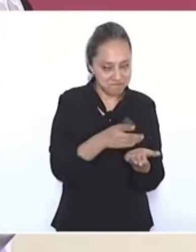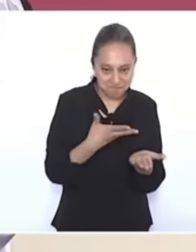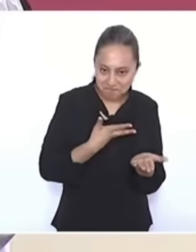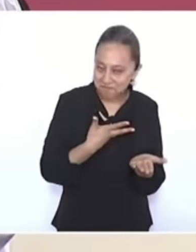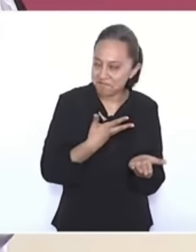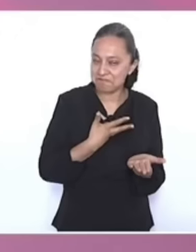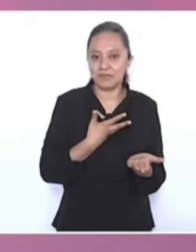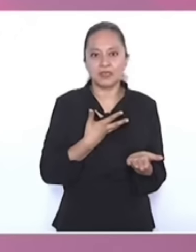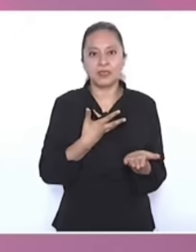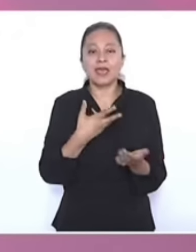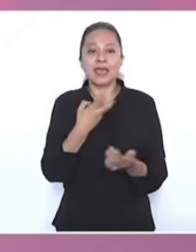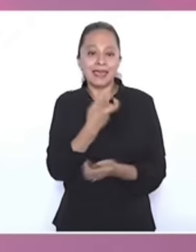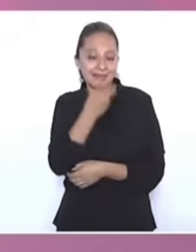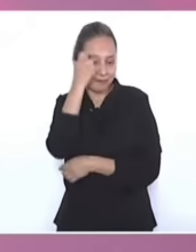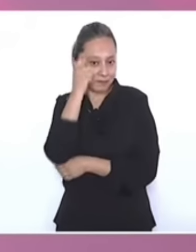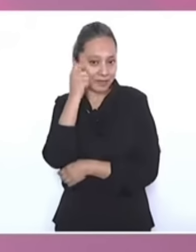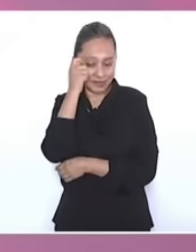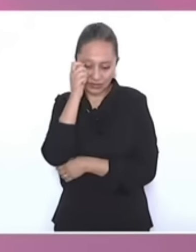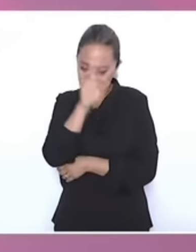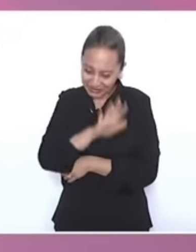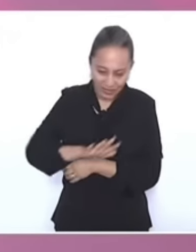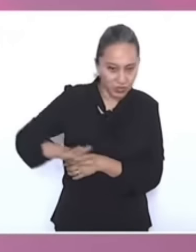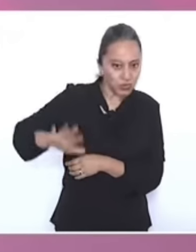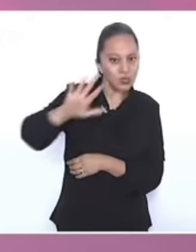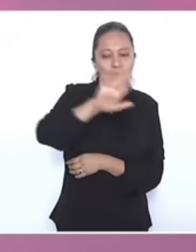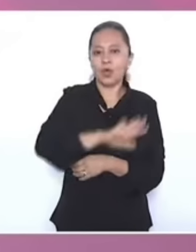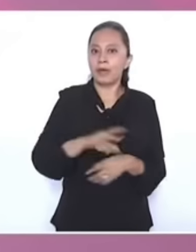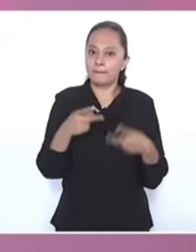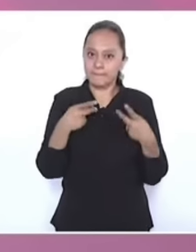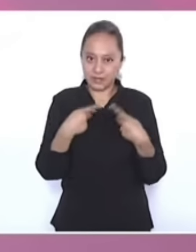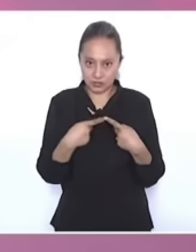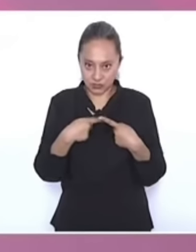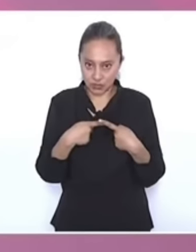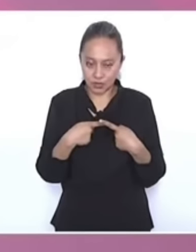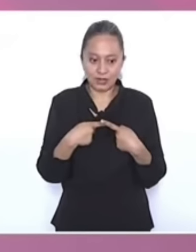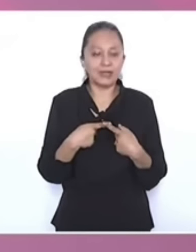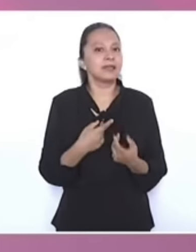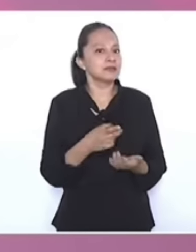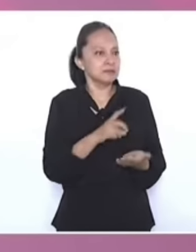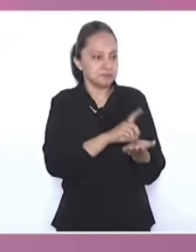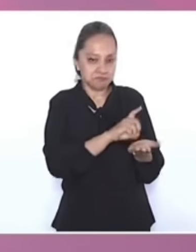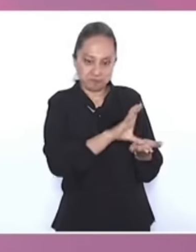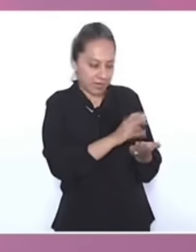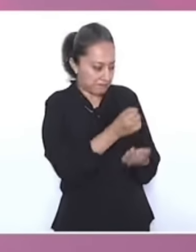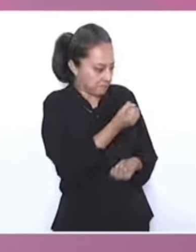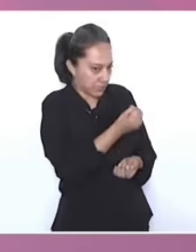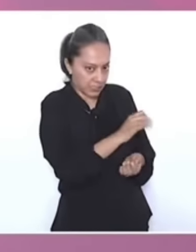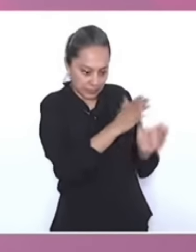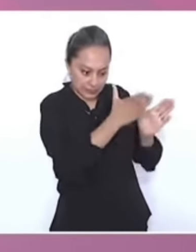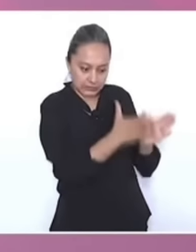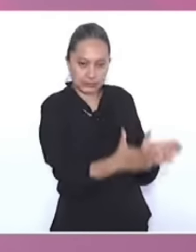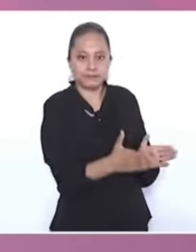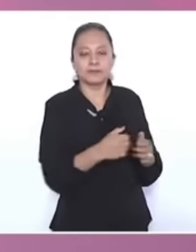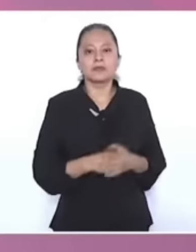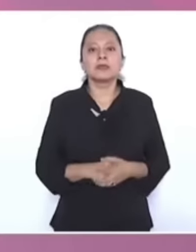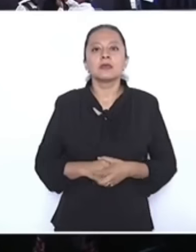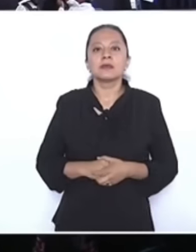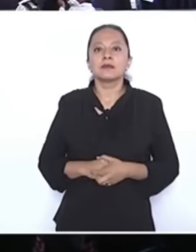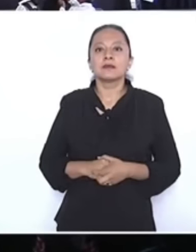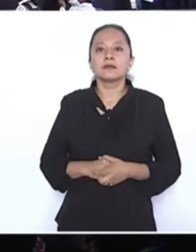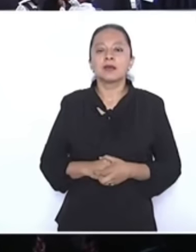Esta pensión es universal para quienes viven en esta condición, en estas entidades. En la ruta